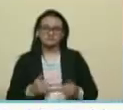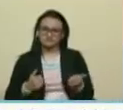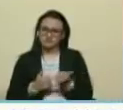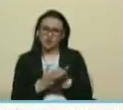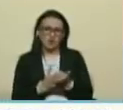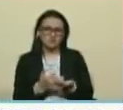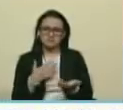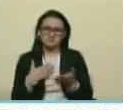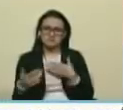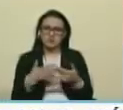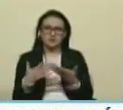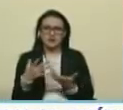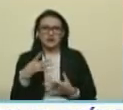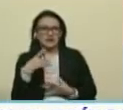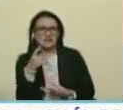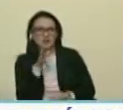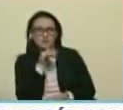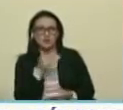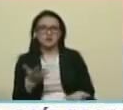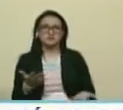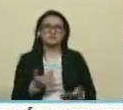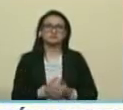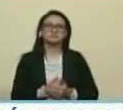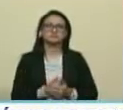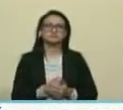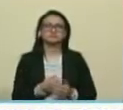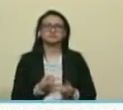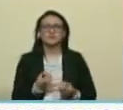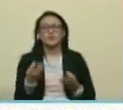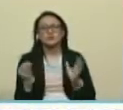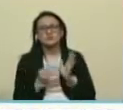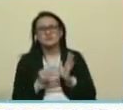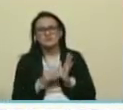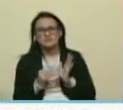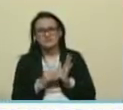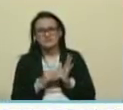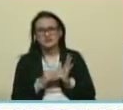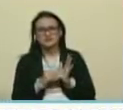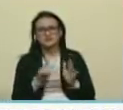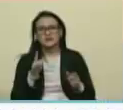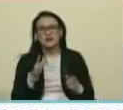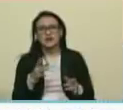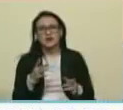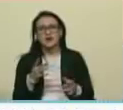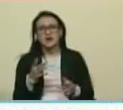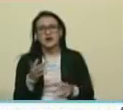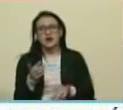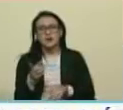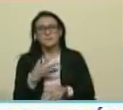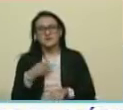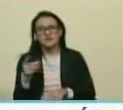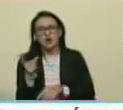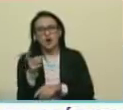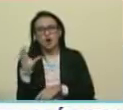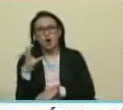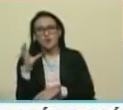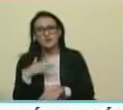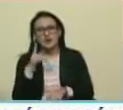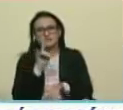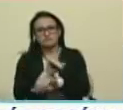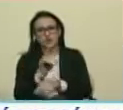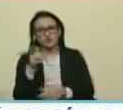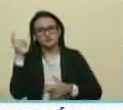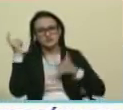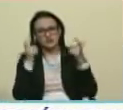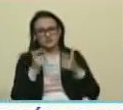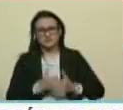desprendida. ¿Cuántas veces no intentó engañar a Álvaro Uribe Vélez, al presidente Hugo Chávez, en este proceso de búsqueda de los acuerdos de